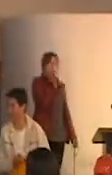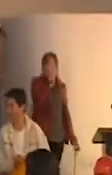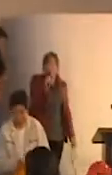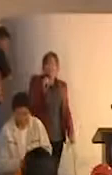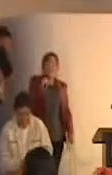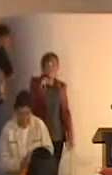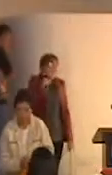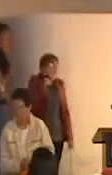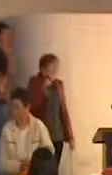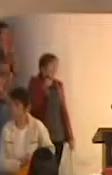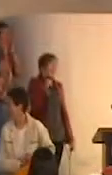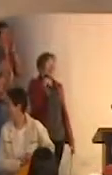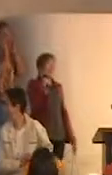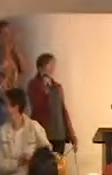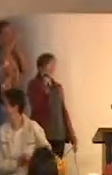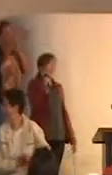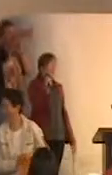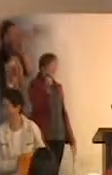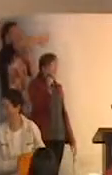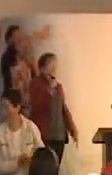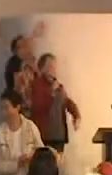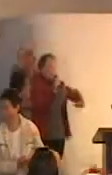Un nudito con mucho cuidadito.